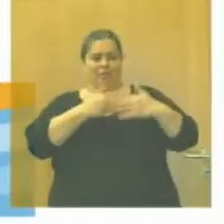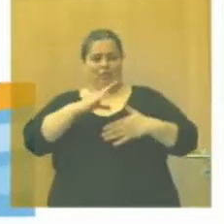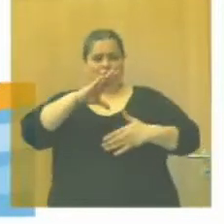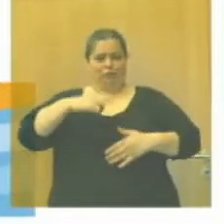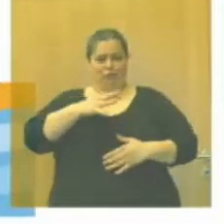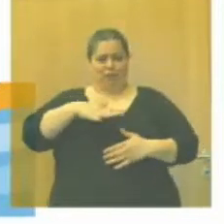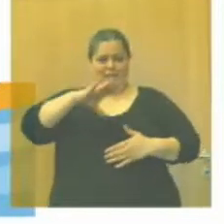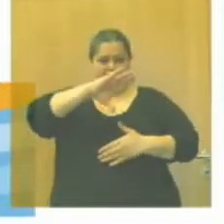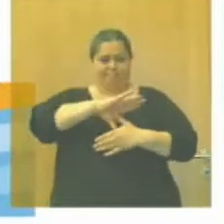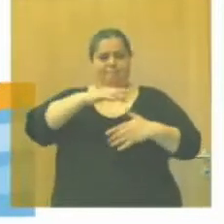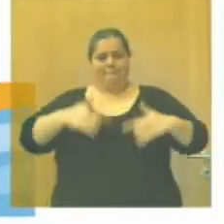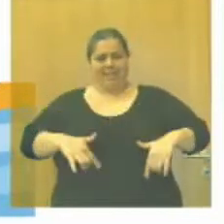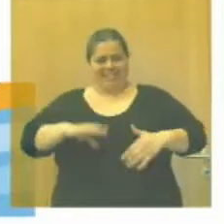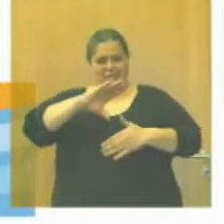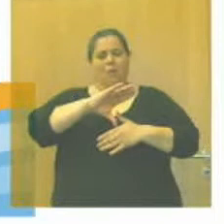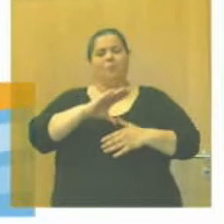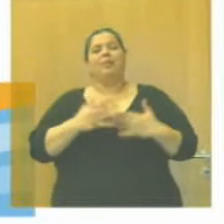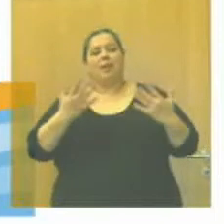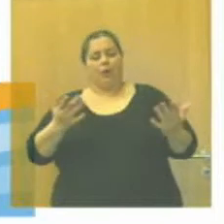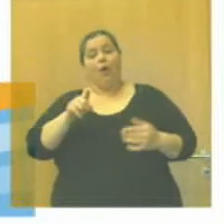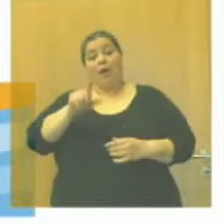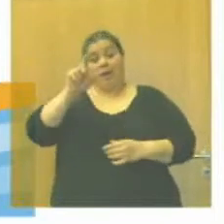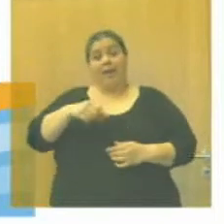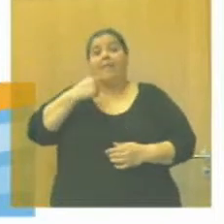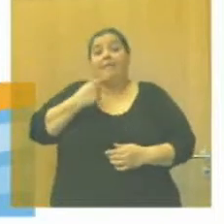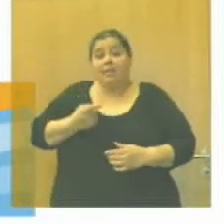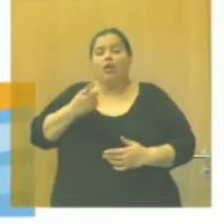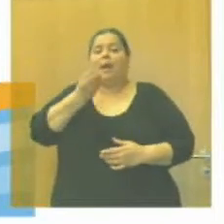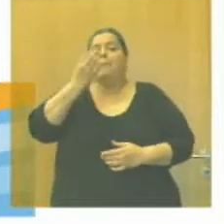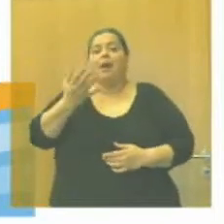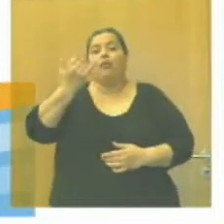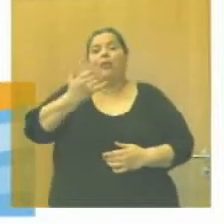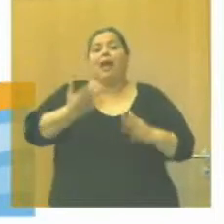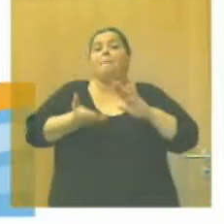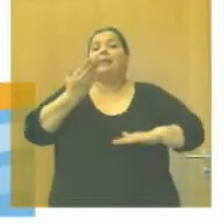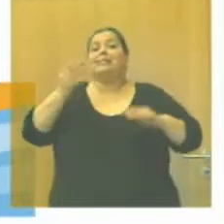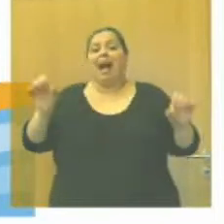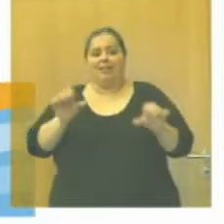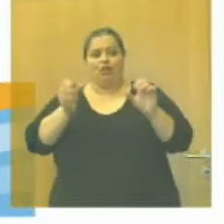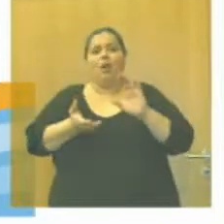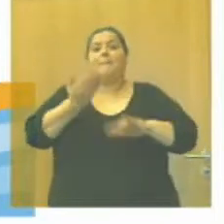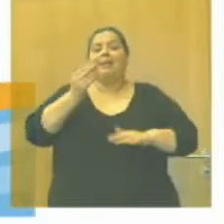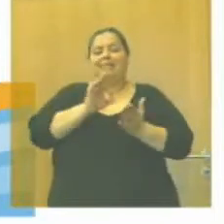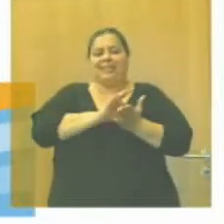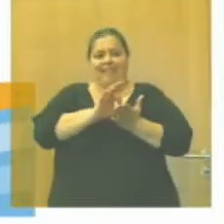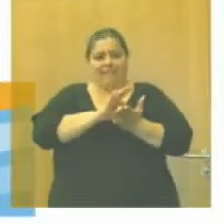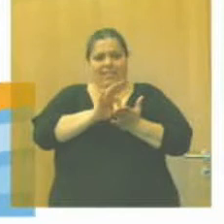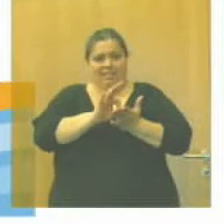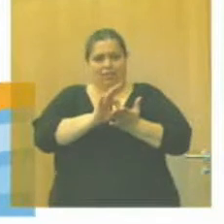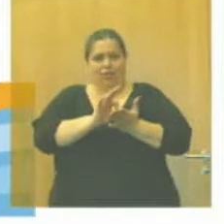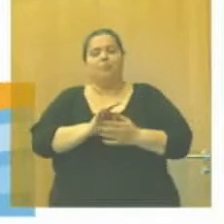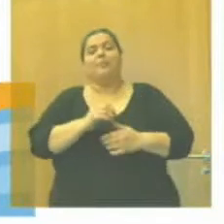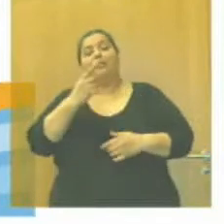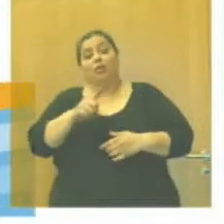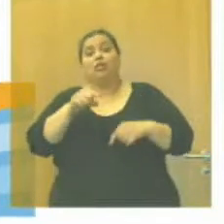perdón, ministro, no sé si está aquí. Bueno, ha mencionado que es mejor tener más acción y más servicios que frameworks, y eso